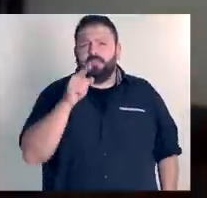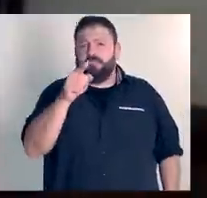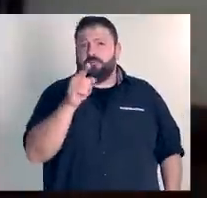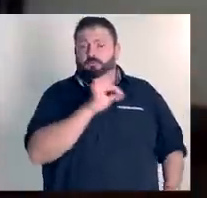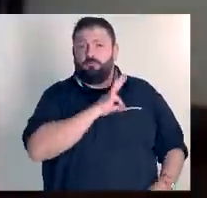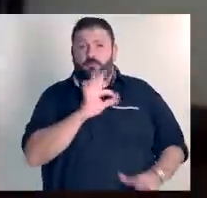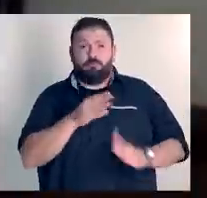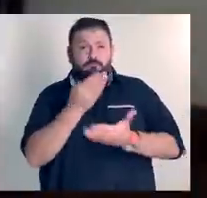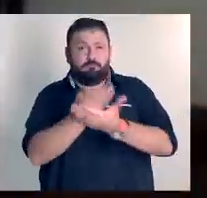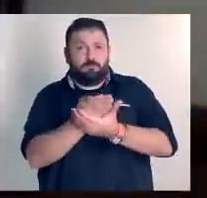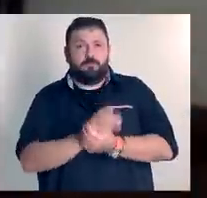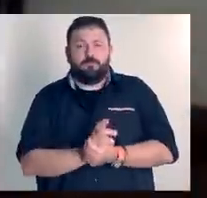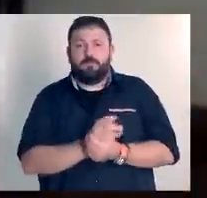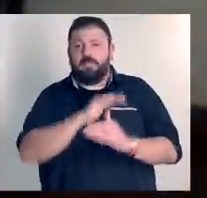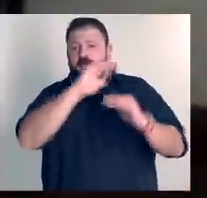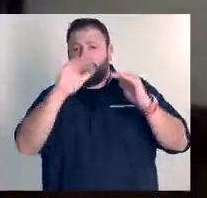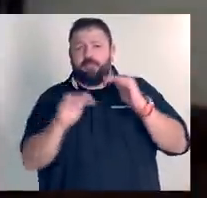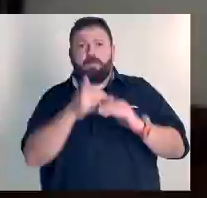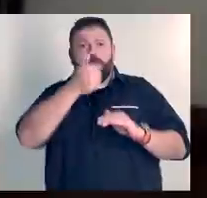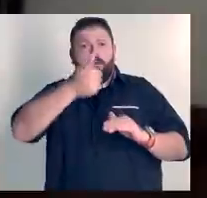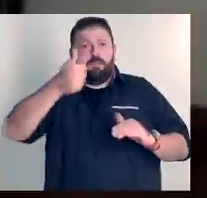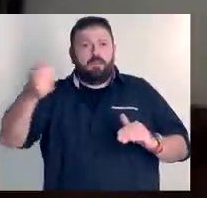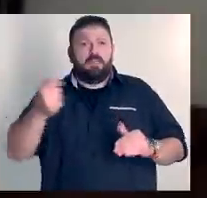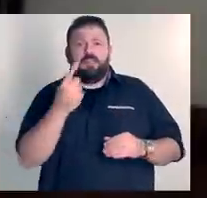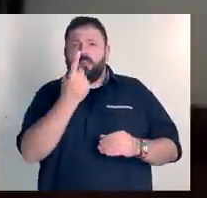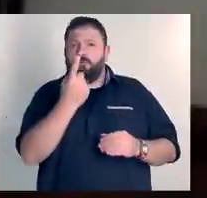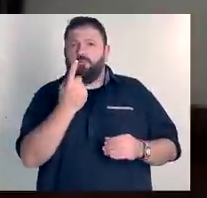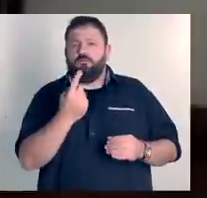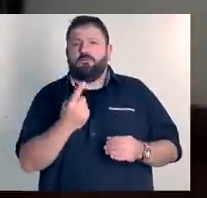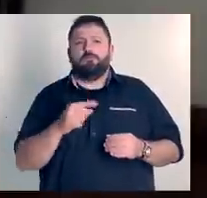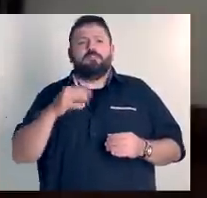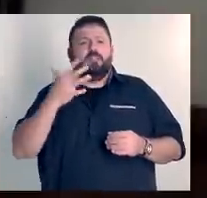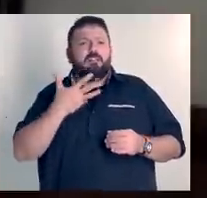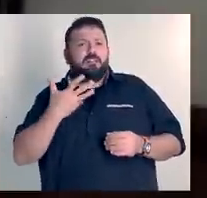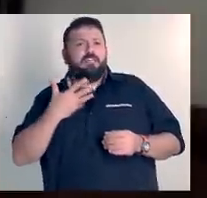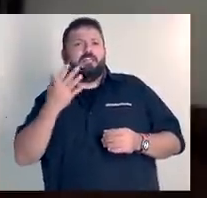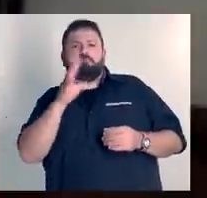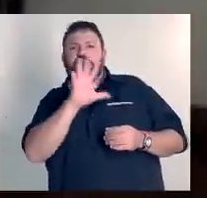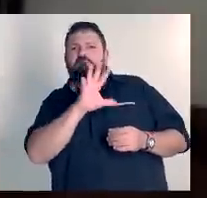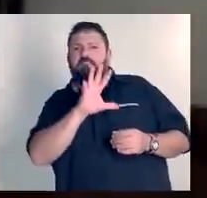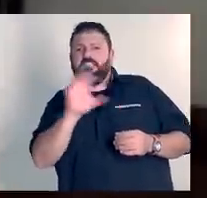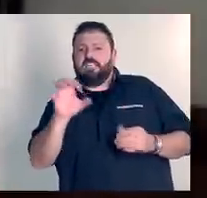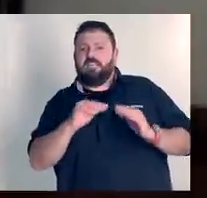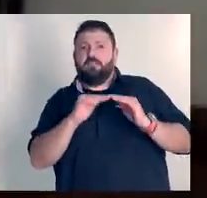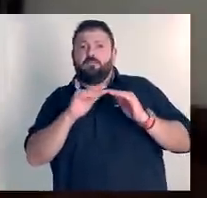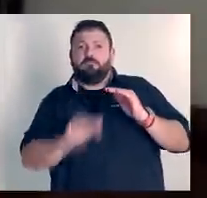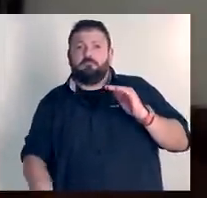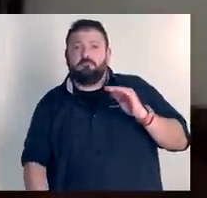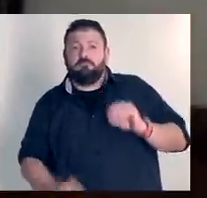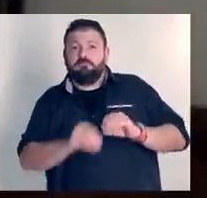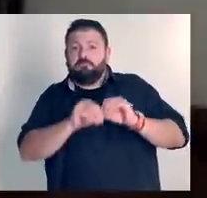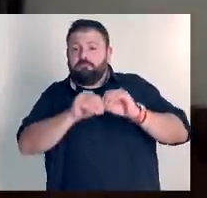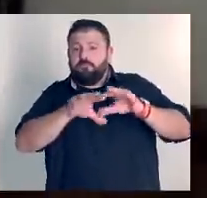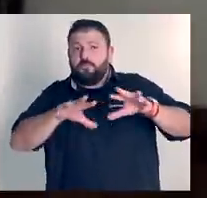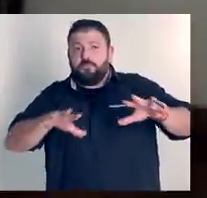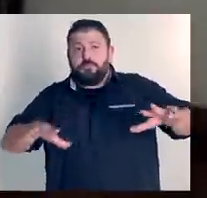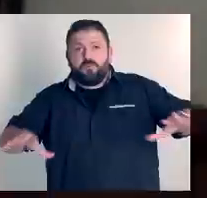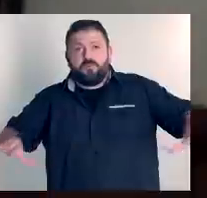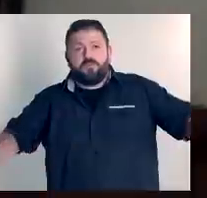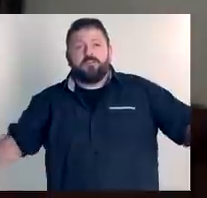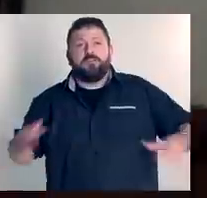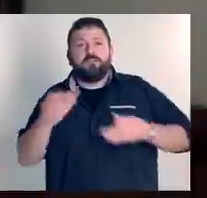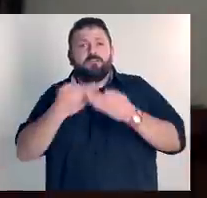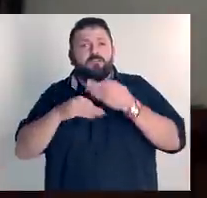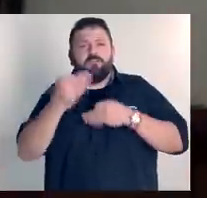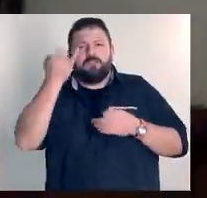propones que abajo de cada uno de esos 5 tengas 100, tendrías 500 distribuidores. Solamente quiero que pienses esto, si